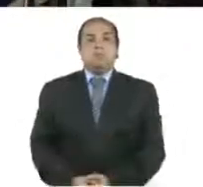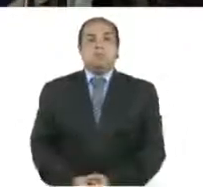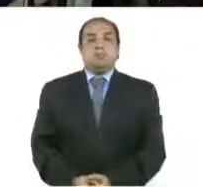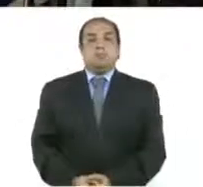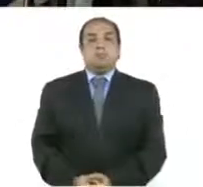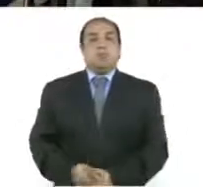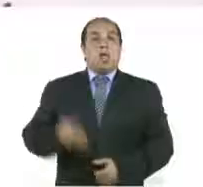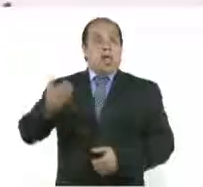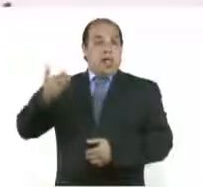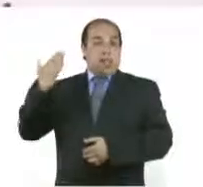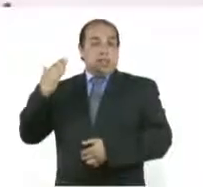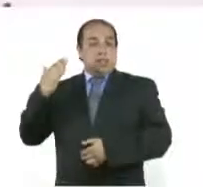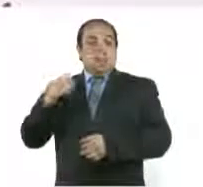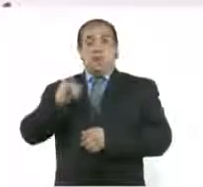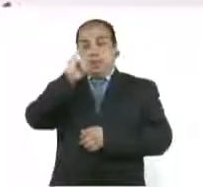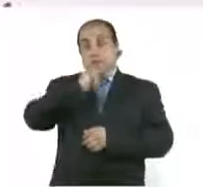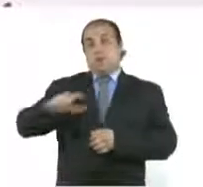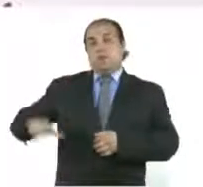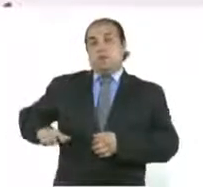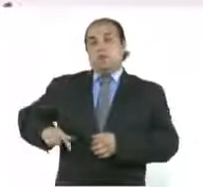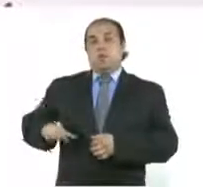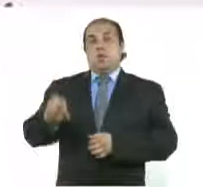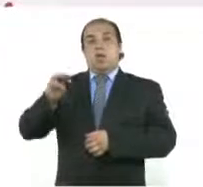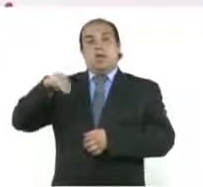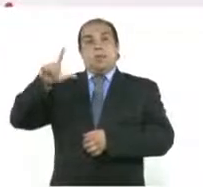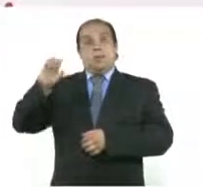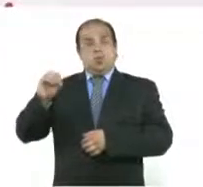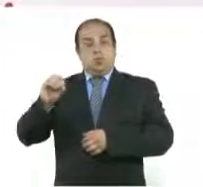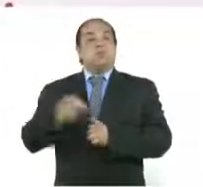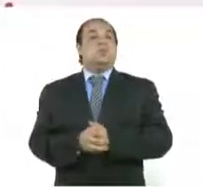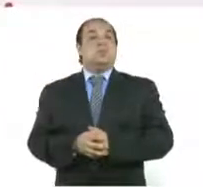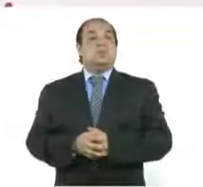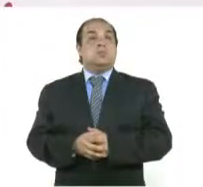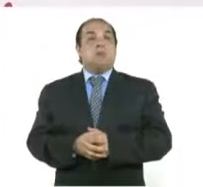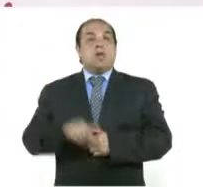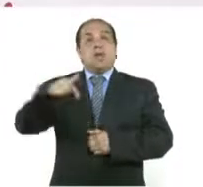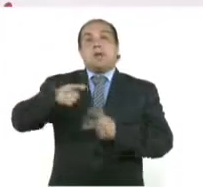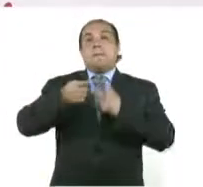cuando él fue jefe de gobierno. Se implementó aquí desde 2001.